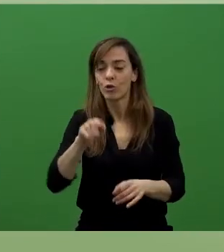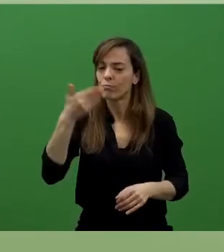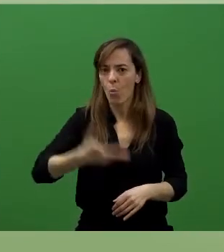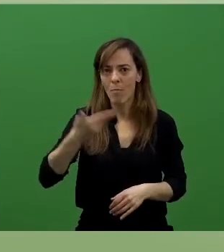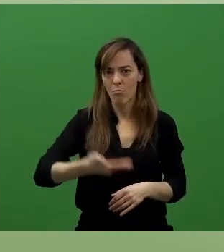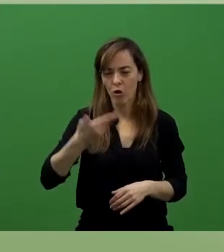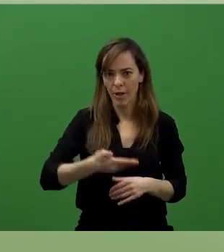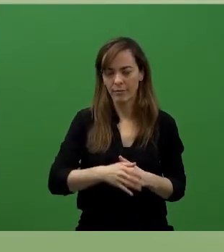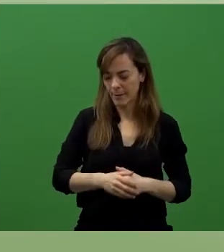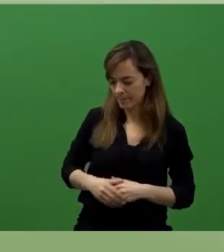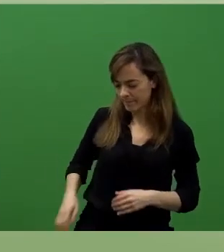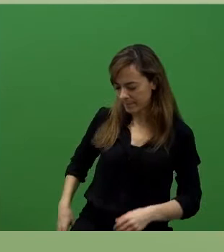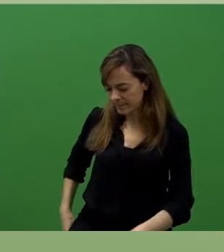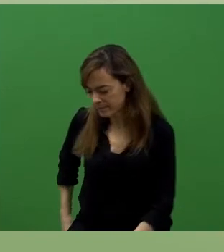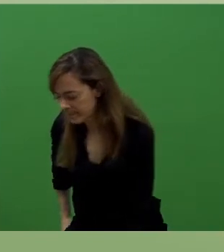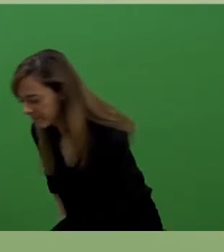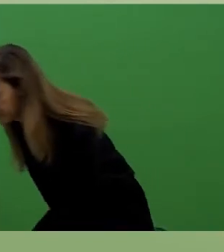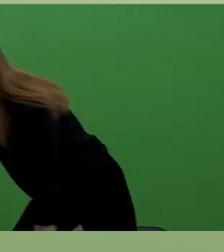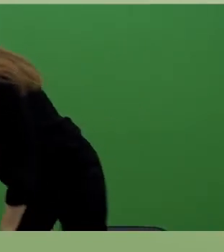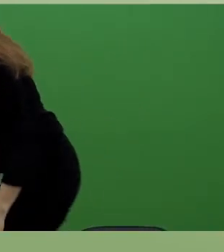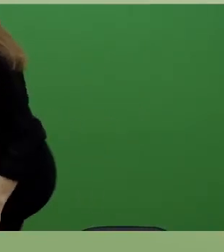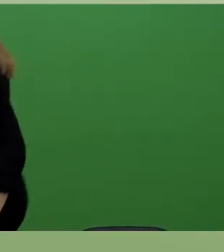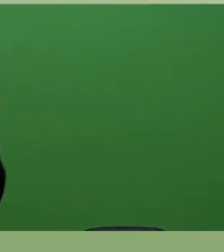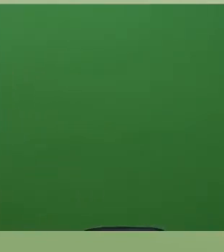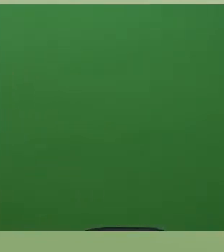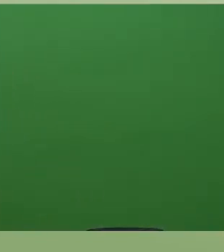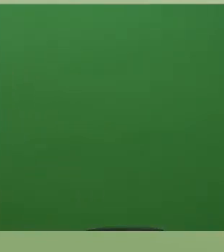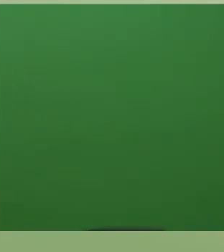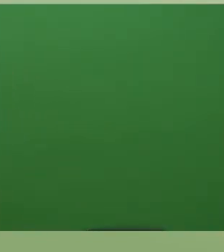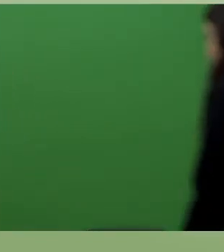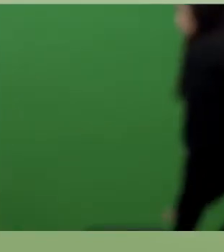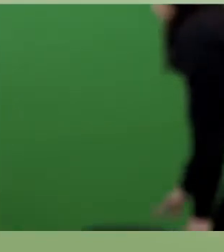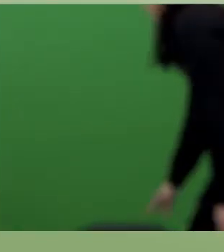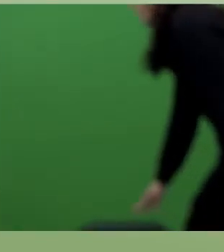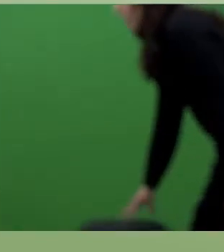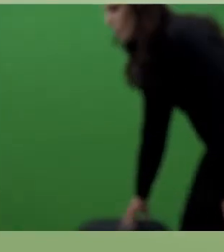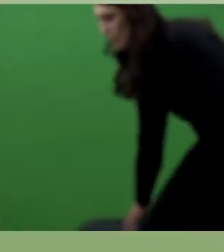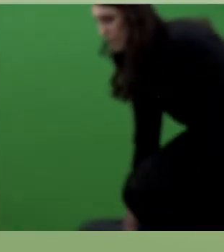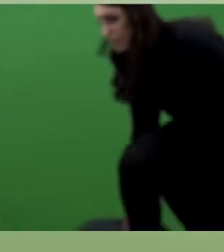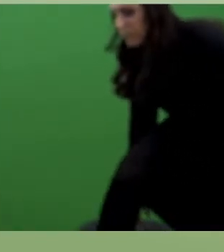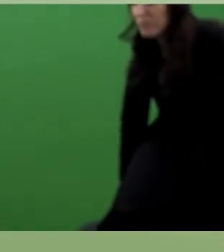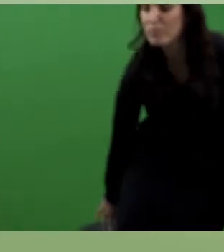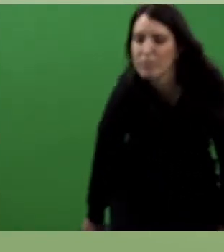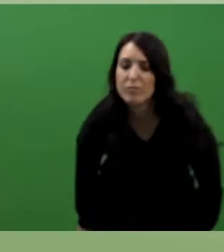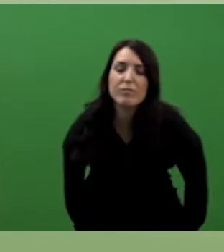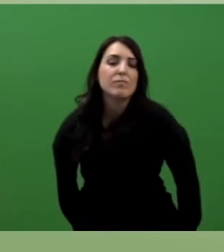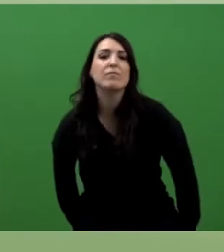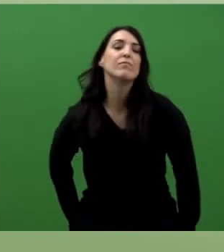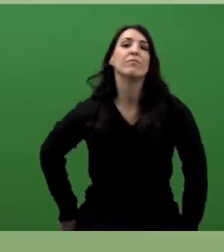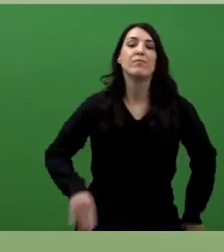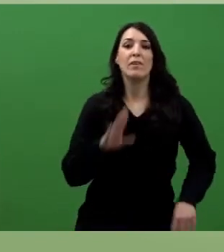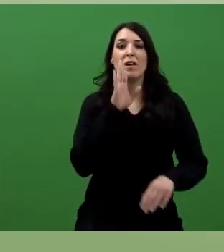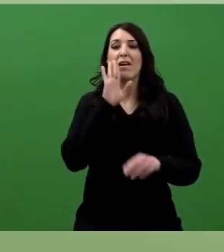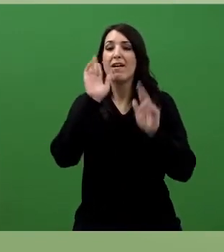importante, estándares porque nos permiten compartir datos de manera eficiente con otros países y además nos permiten los ordenadores trabajar con